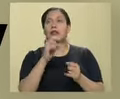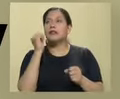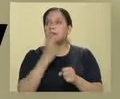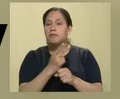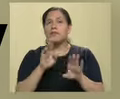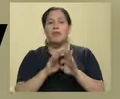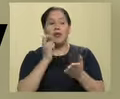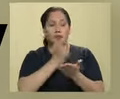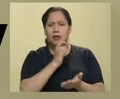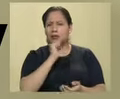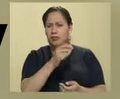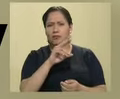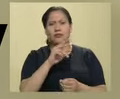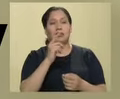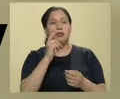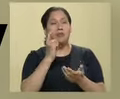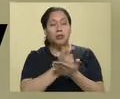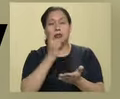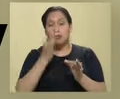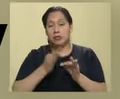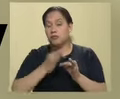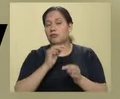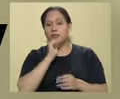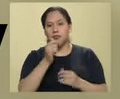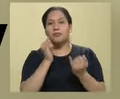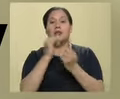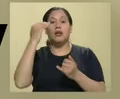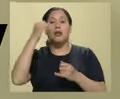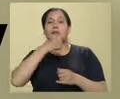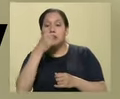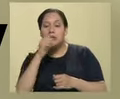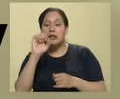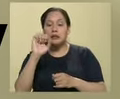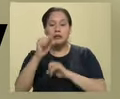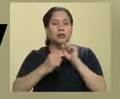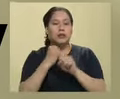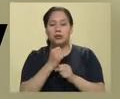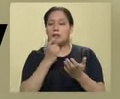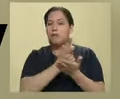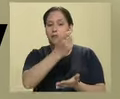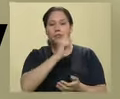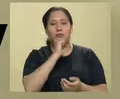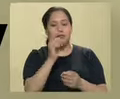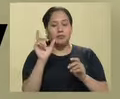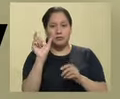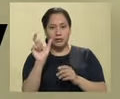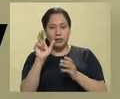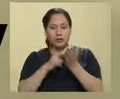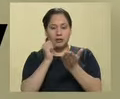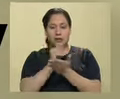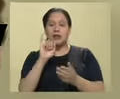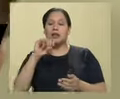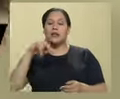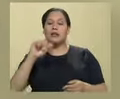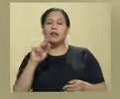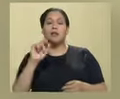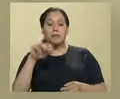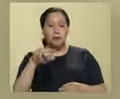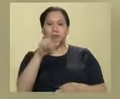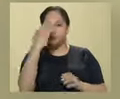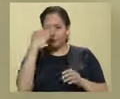sin pagar ningún tipo de tarifa, así como a los adultos mayores de 60 años que presenten su credencial del INAPAM.